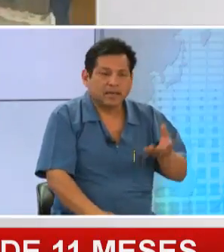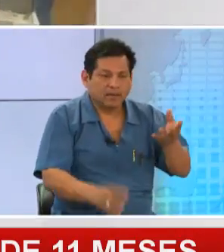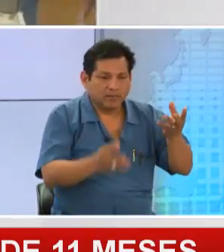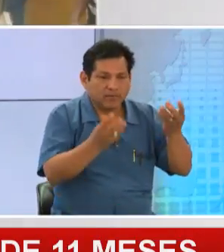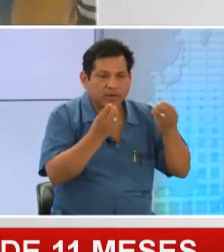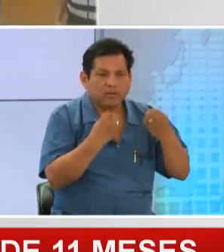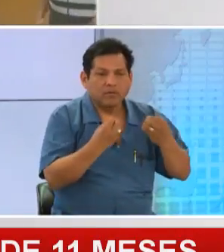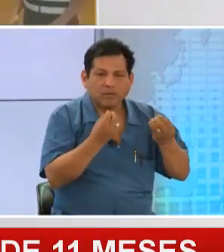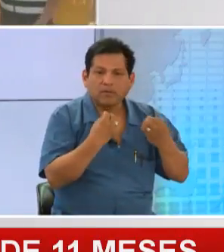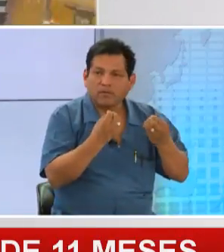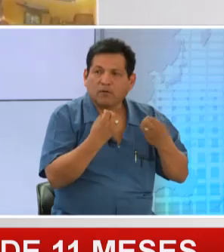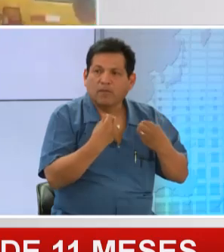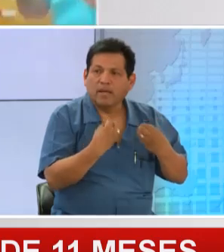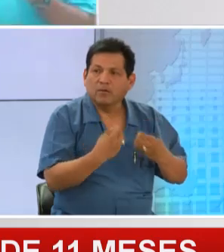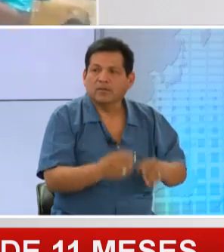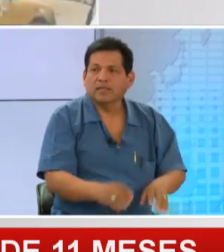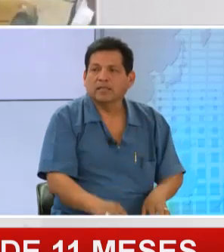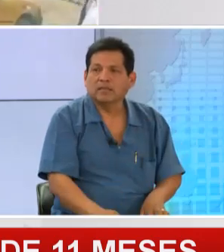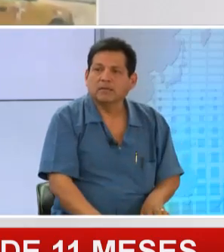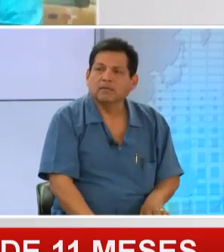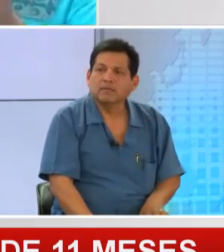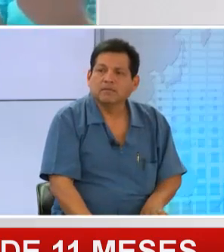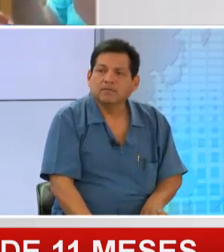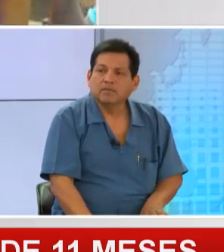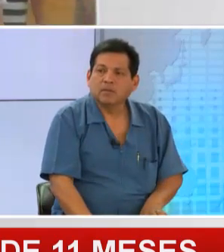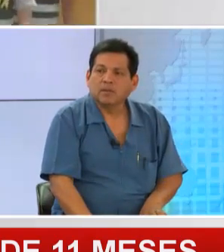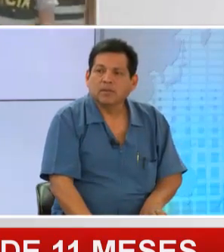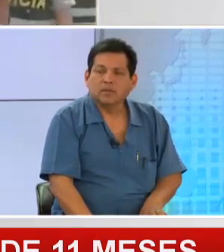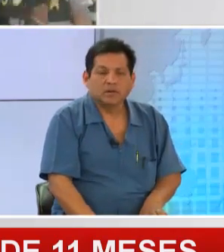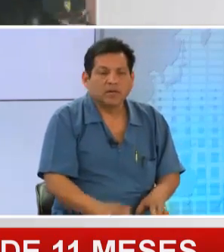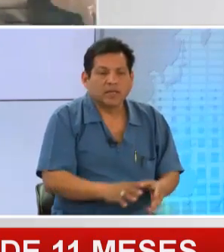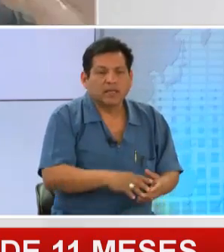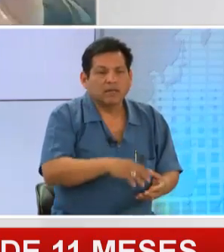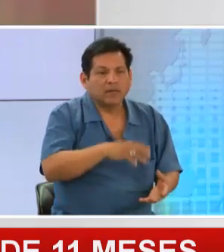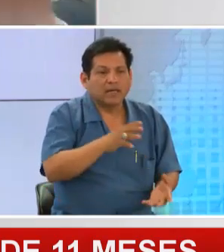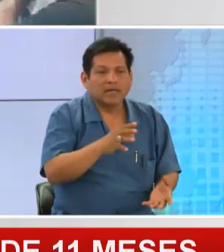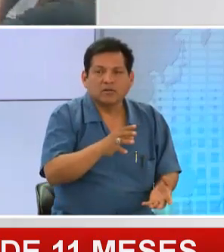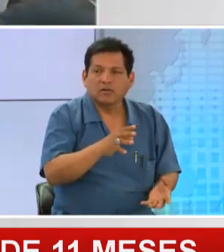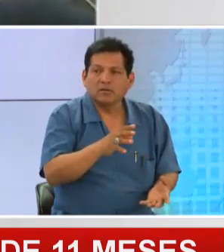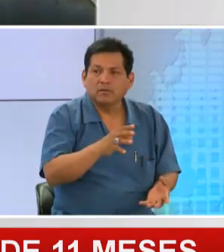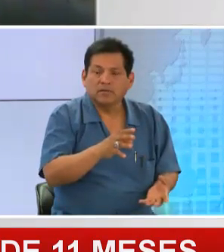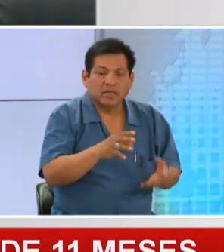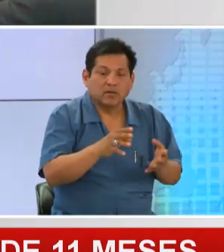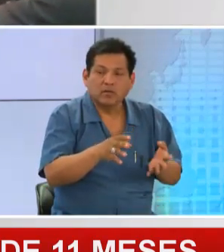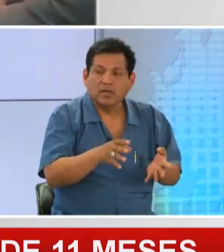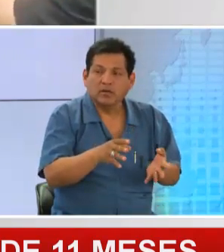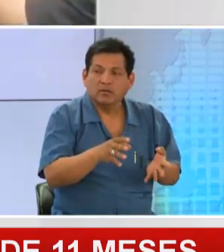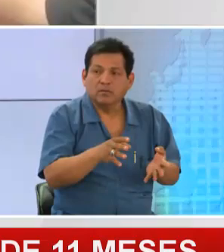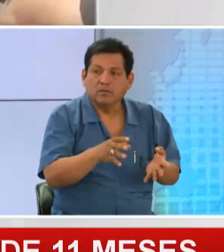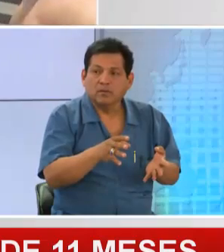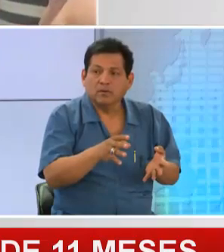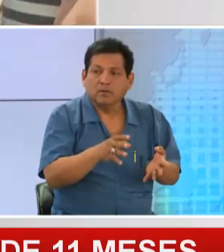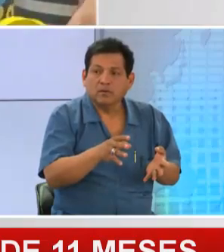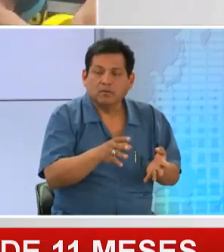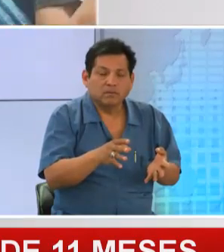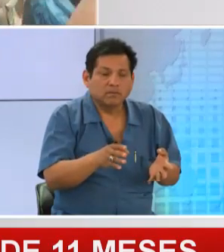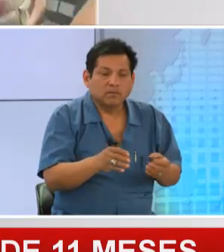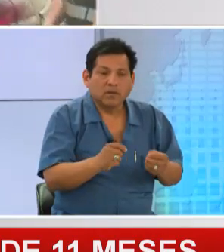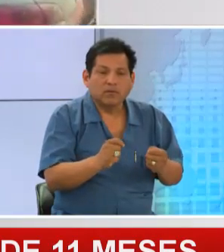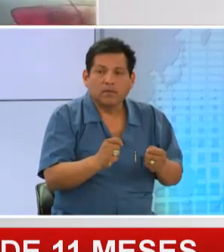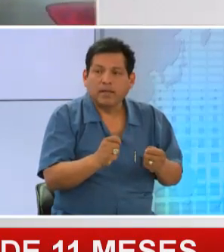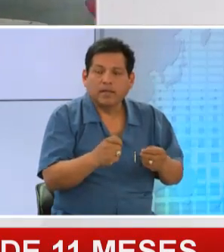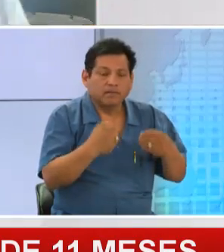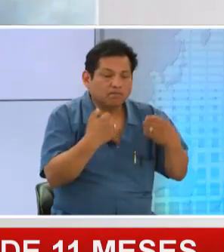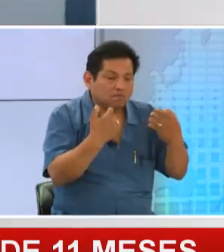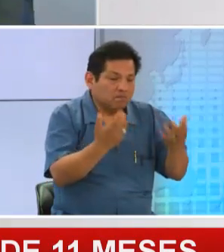que fueron formándose así, ¿no? Entonces, ahora que tienen una relación, tener un niño, ¿no?